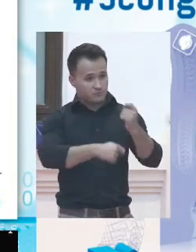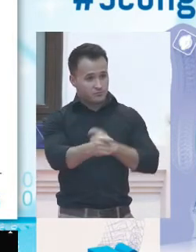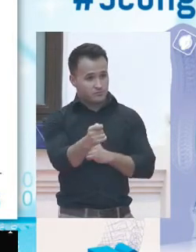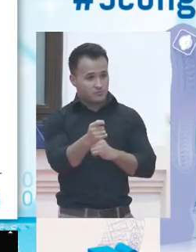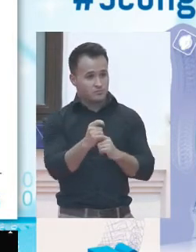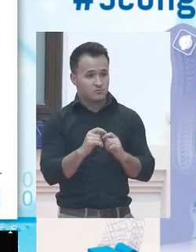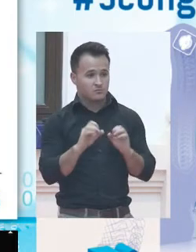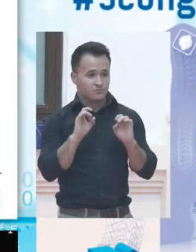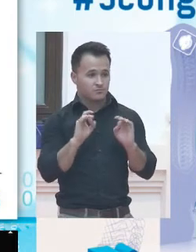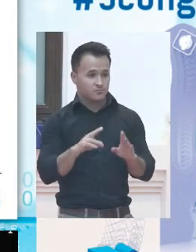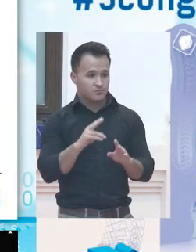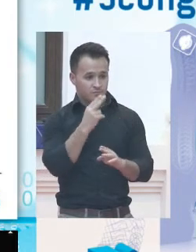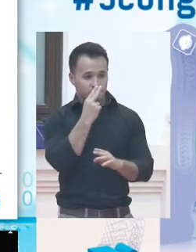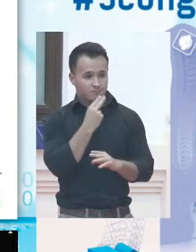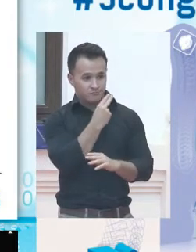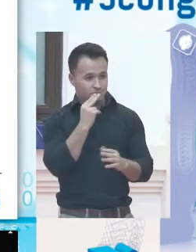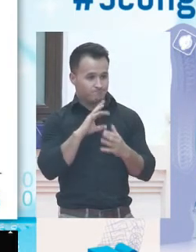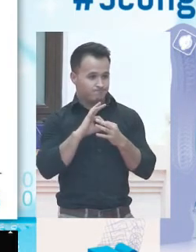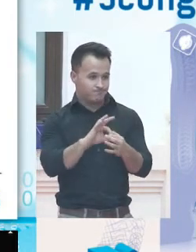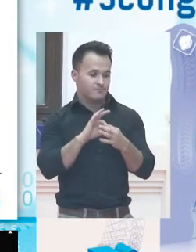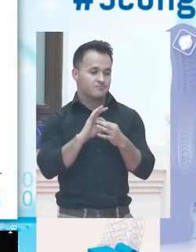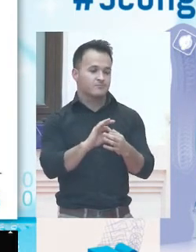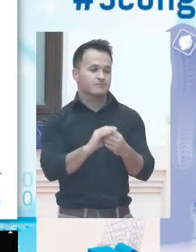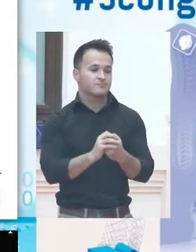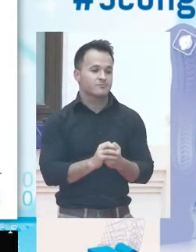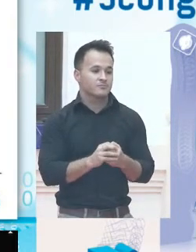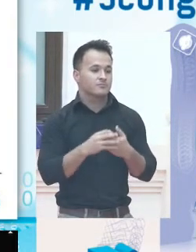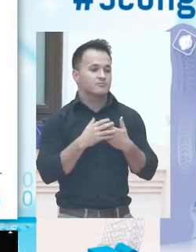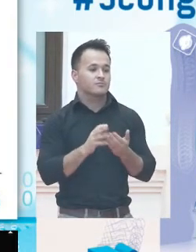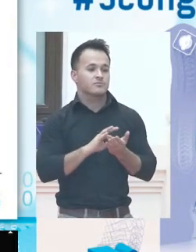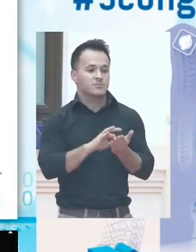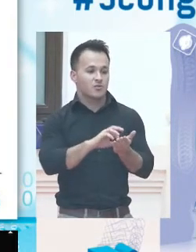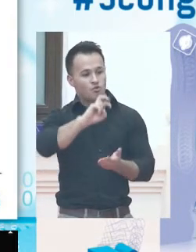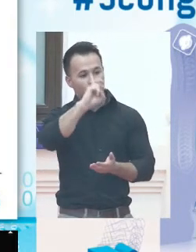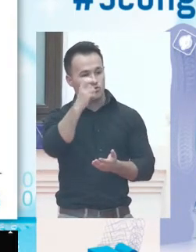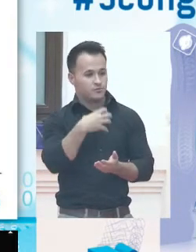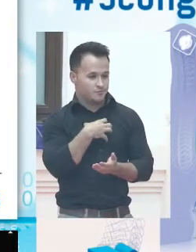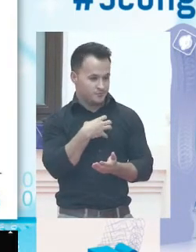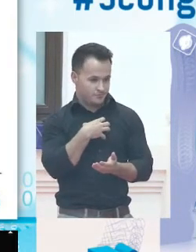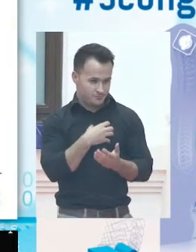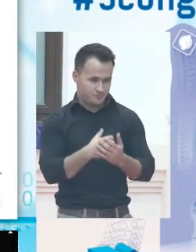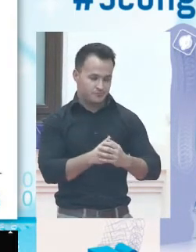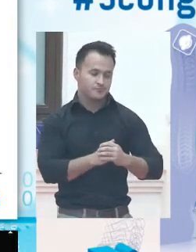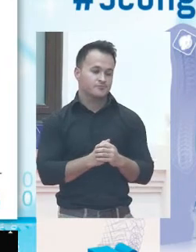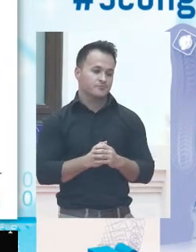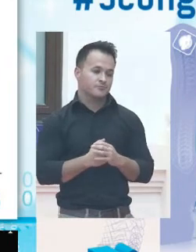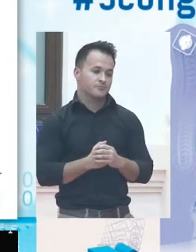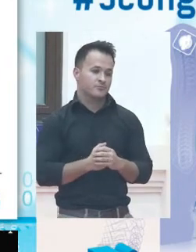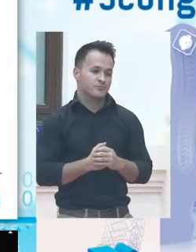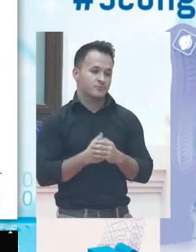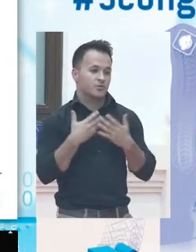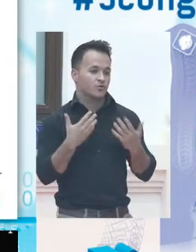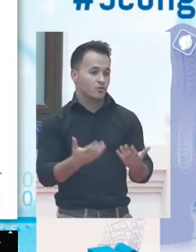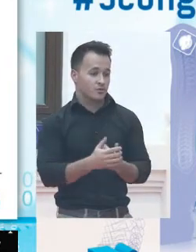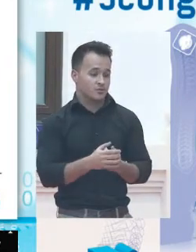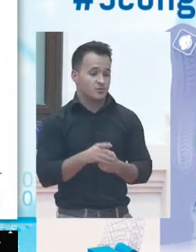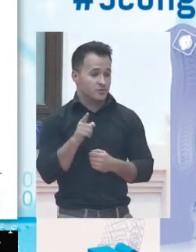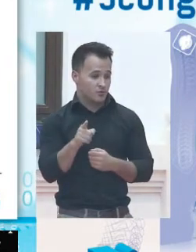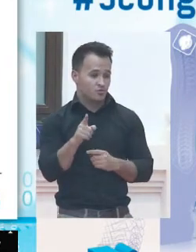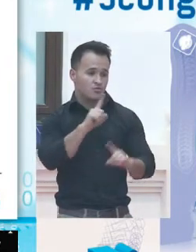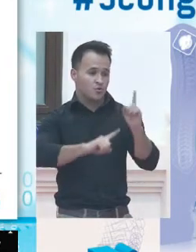servicios que contrates tienes que contratárselos al mismo. Eso en inglés se llama vendor locking. Estás casado siempre con el mismo vendedor. Entonces, eso